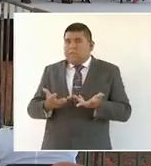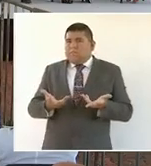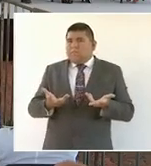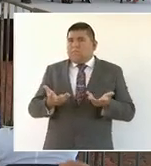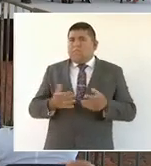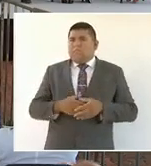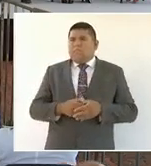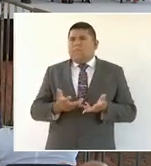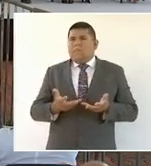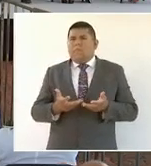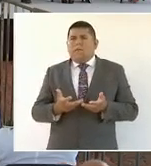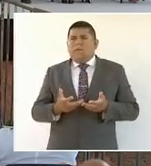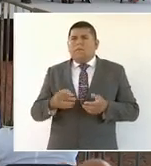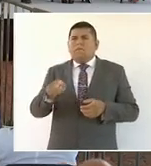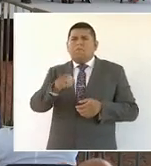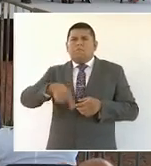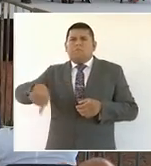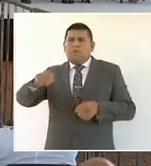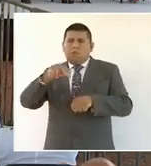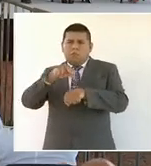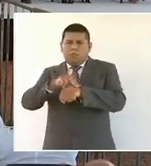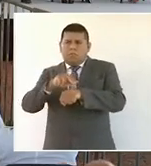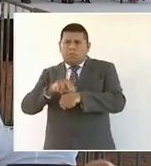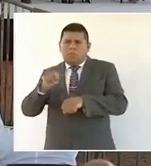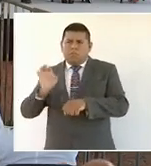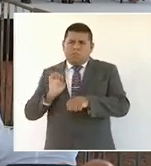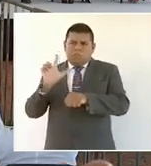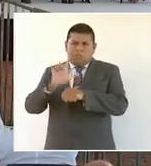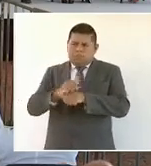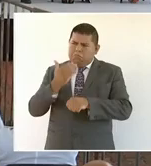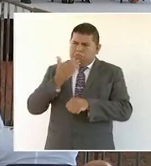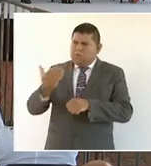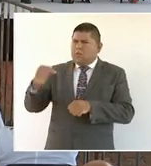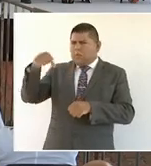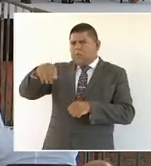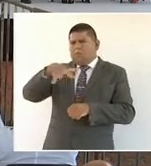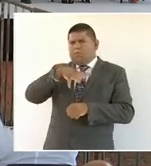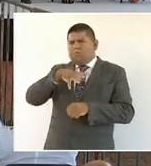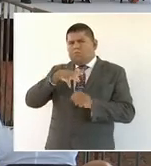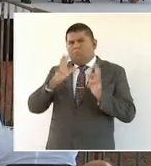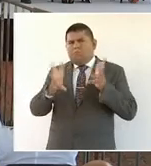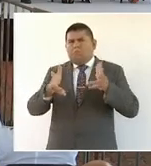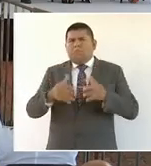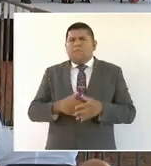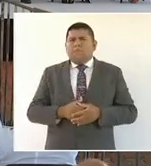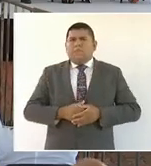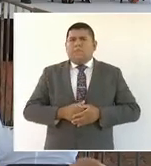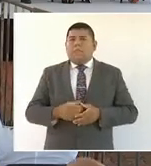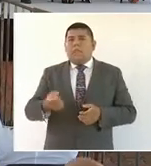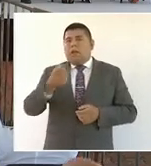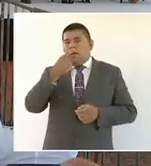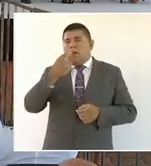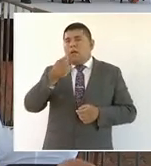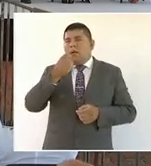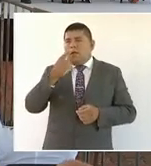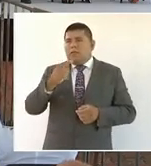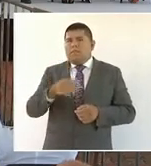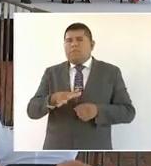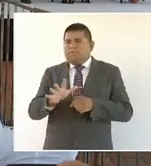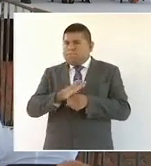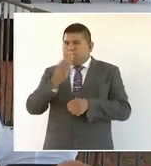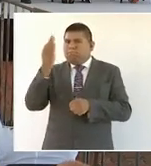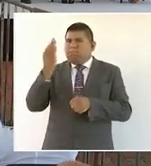como lo hacen los médicos especialistas que ya hay aquí, con los medicamentos